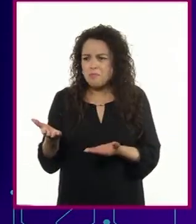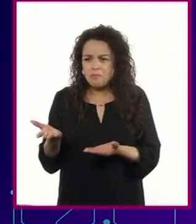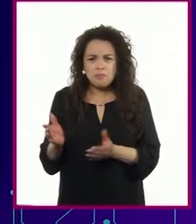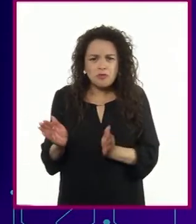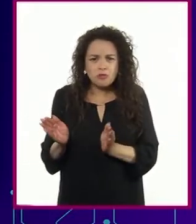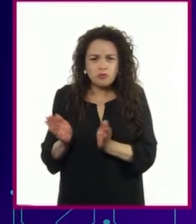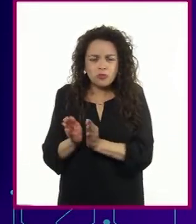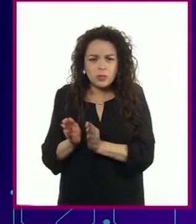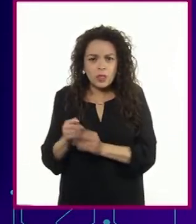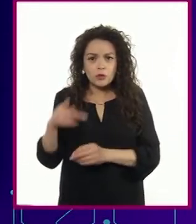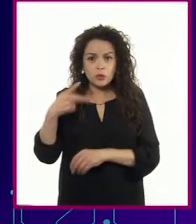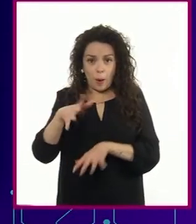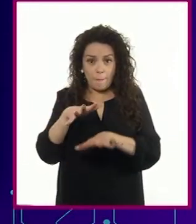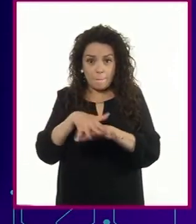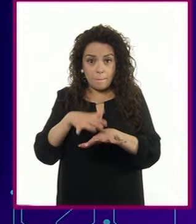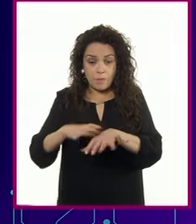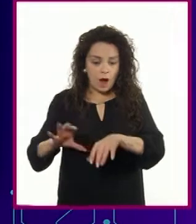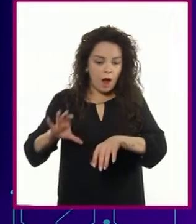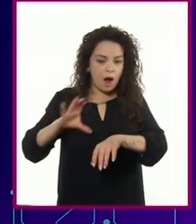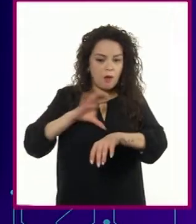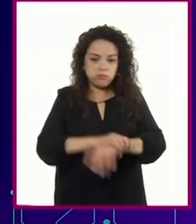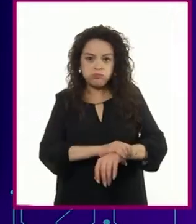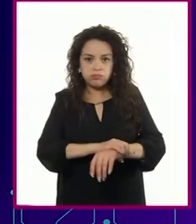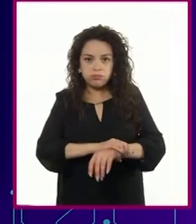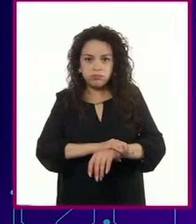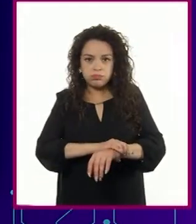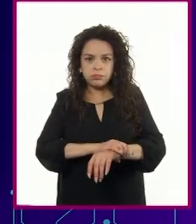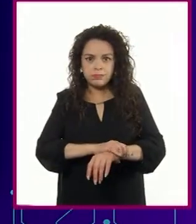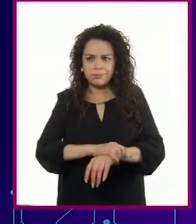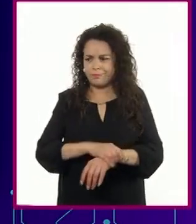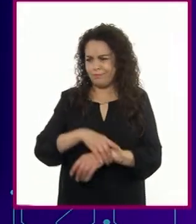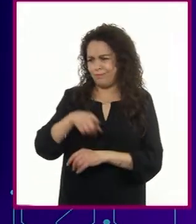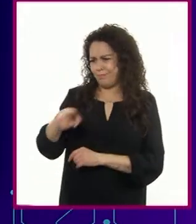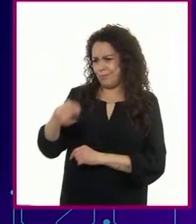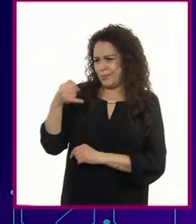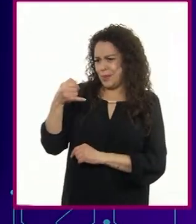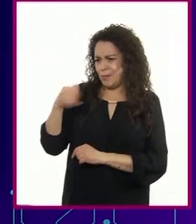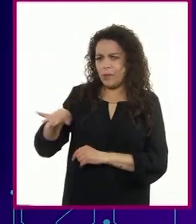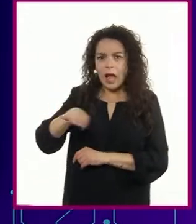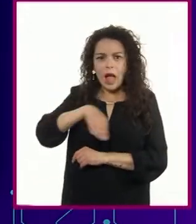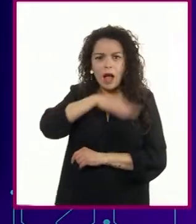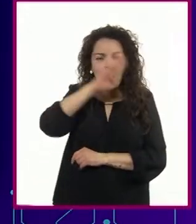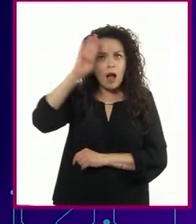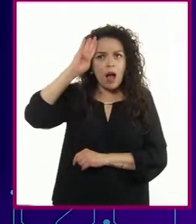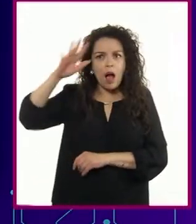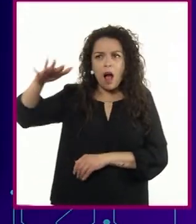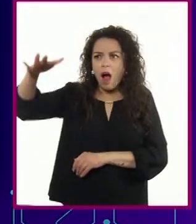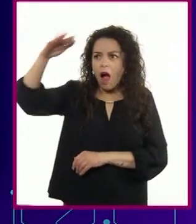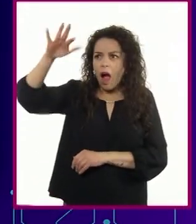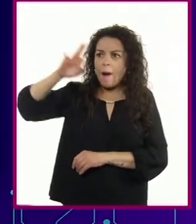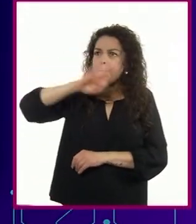de sus patas. ¿Cómo puede ser que semejante elefante, capaz de arrancar un árbol de un solo jalón, sea preso